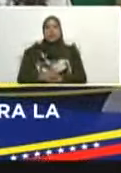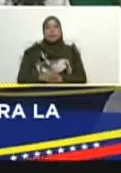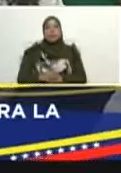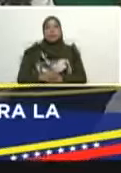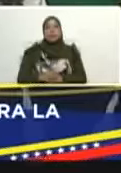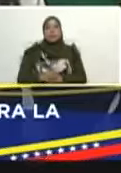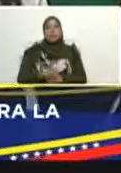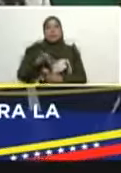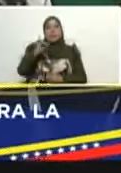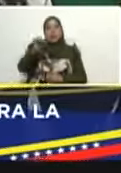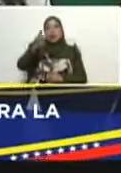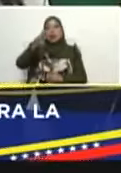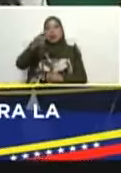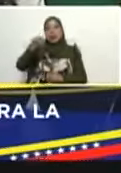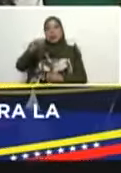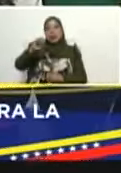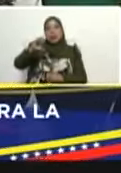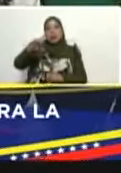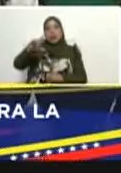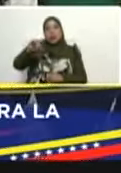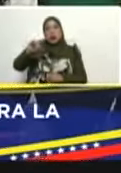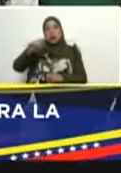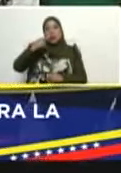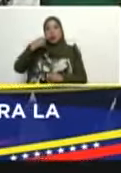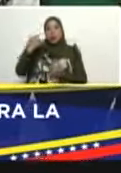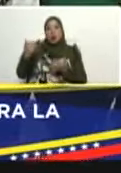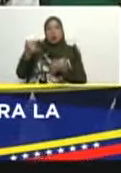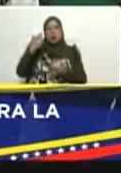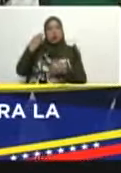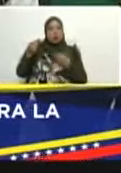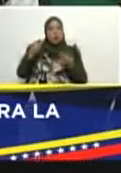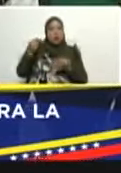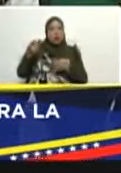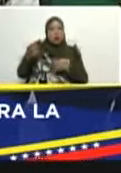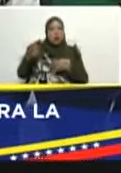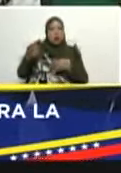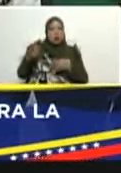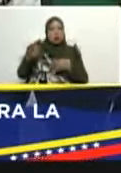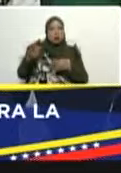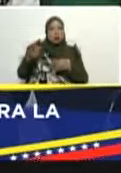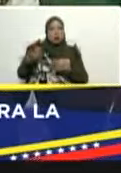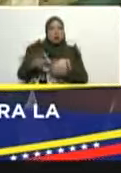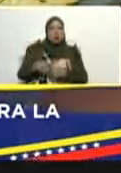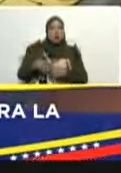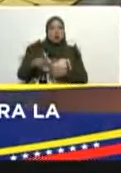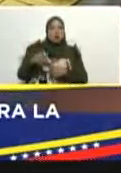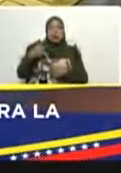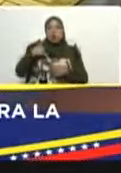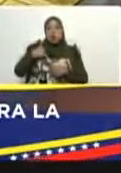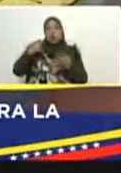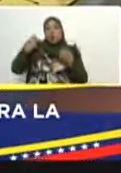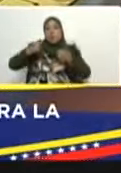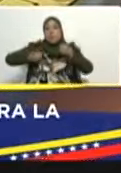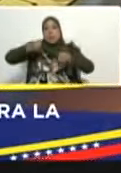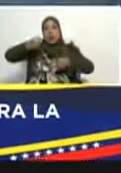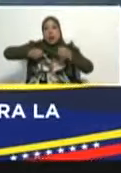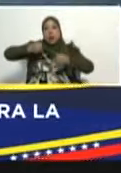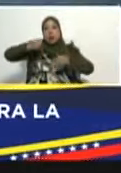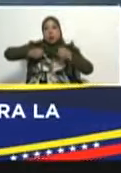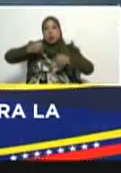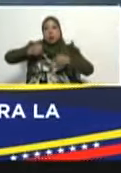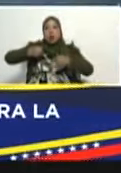Iraiceli Merente. ¿Qué estás haciendo en este momento? Estoy conduciendo un robot.